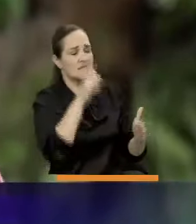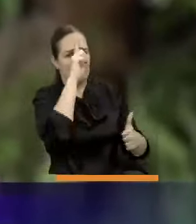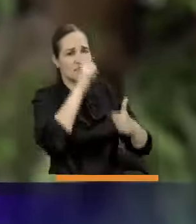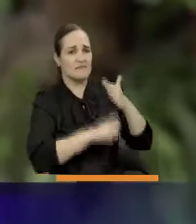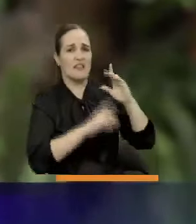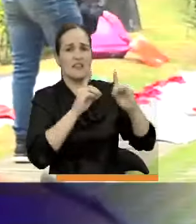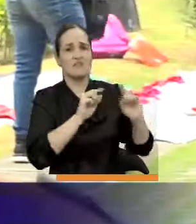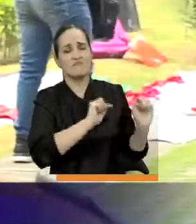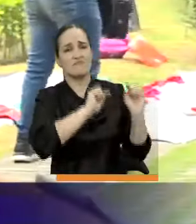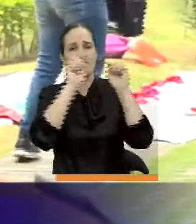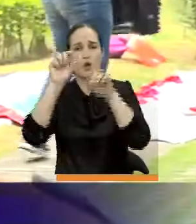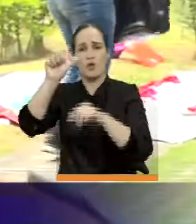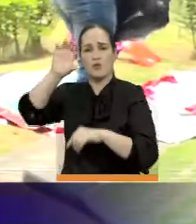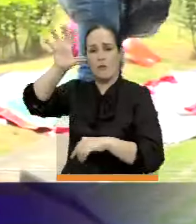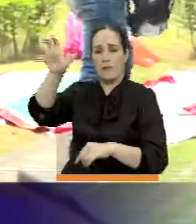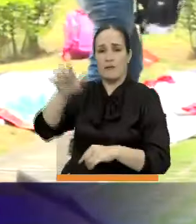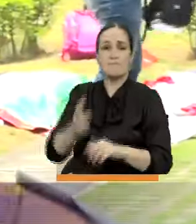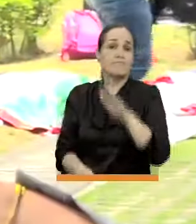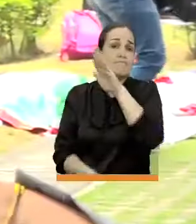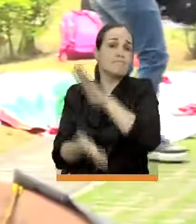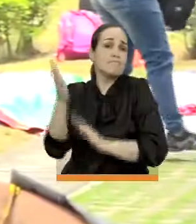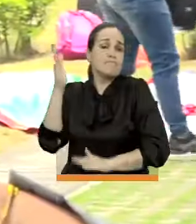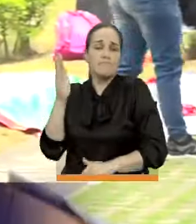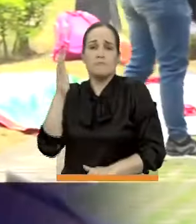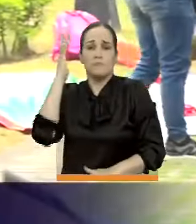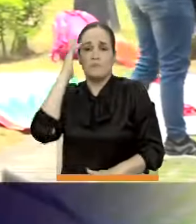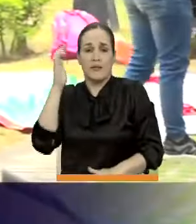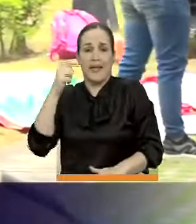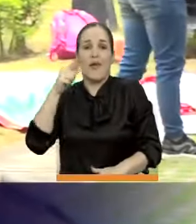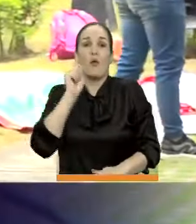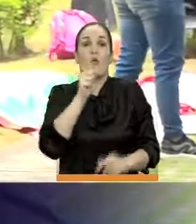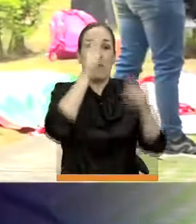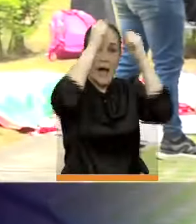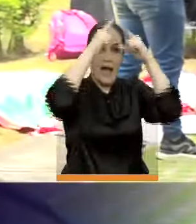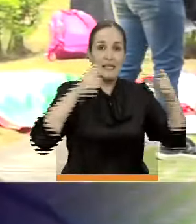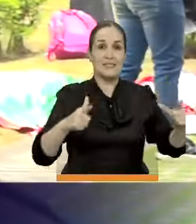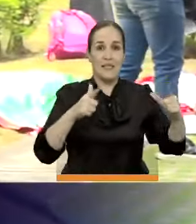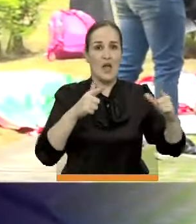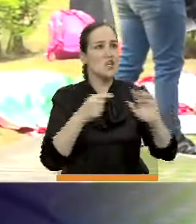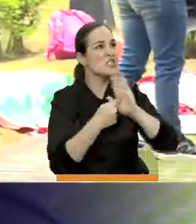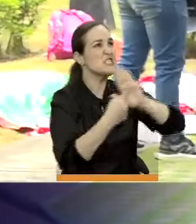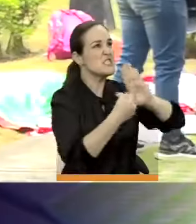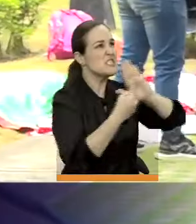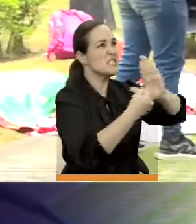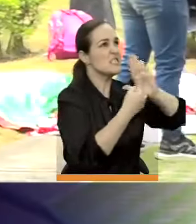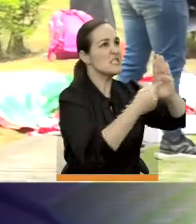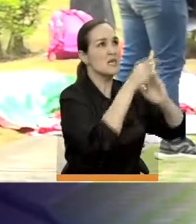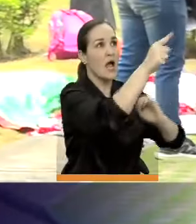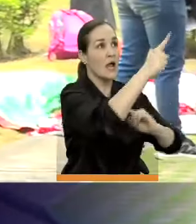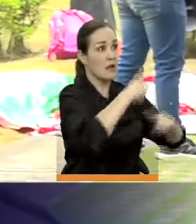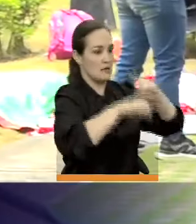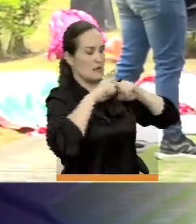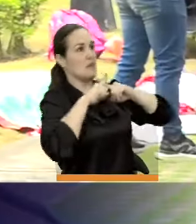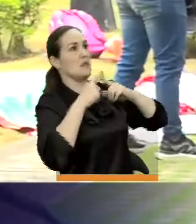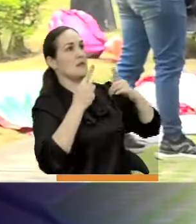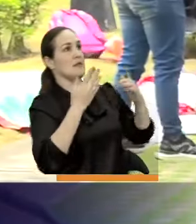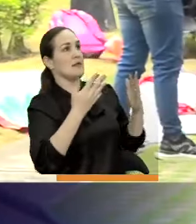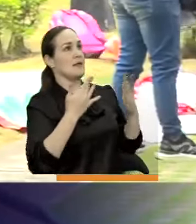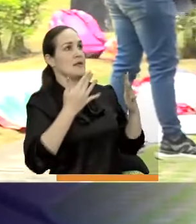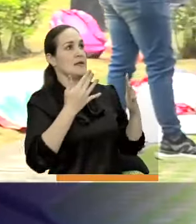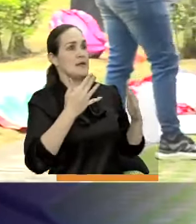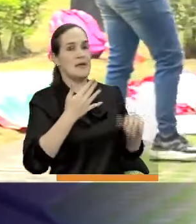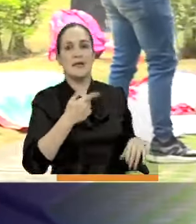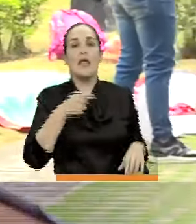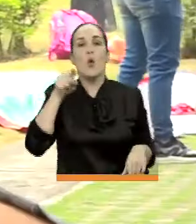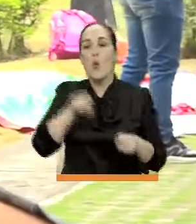irse del país salí al exilio porque yo era incómoda para el estado y venía siendo incómoda para el Estado hacía mucho rato quien